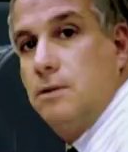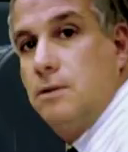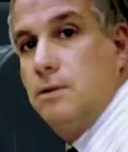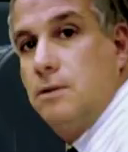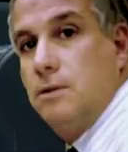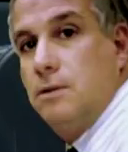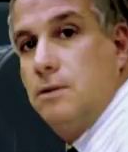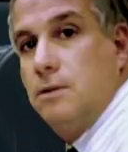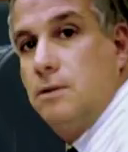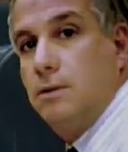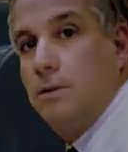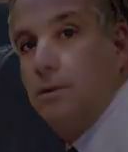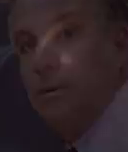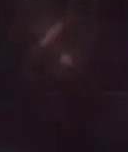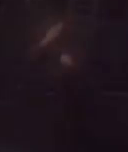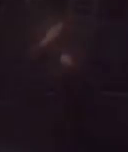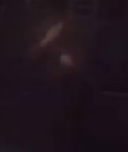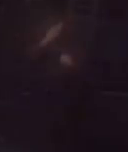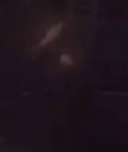Vamos a una pausa.